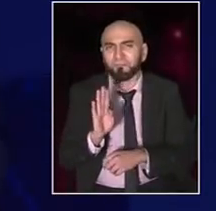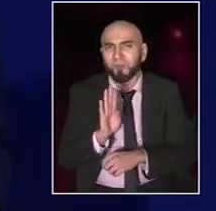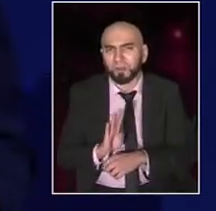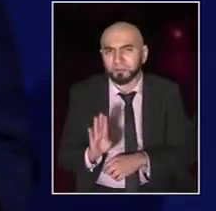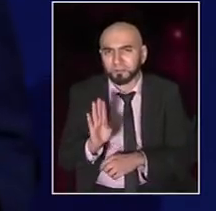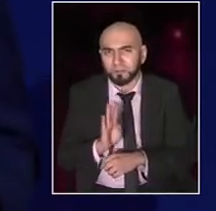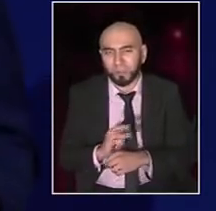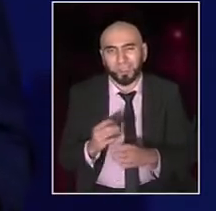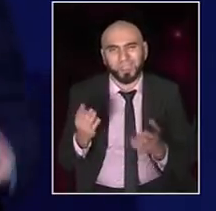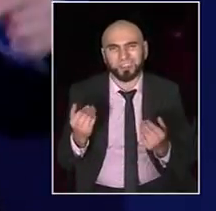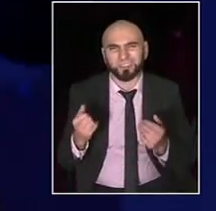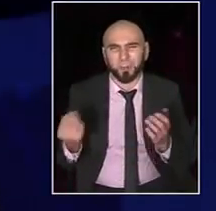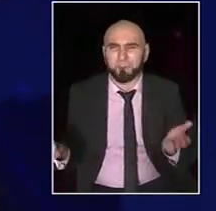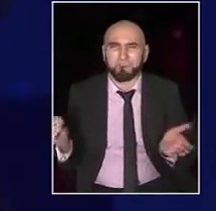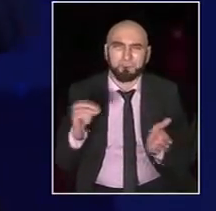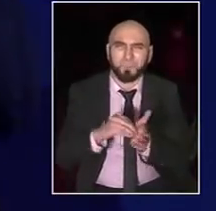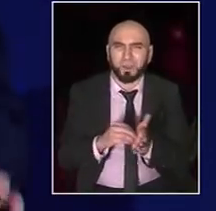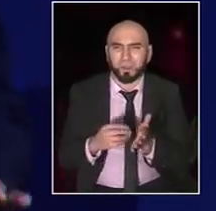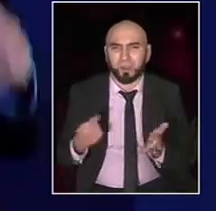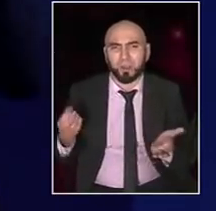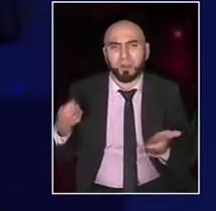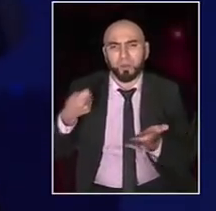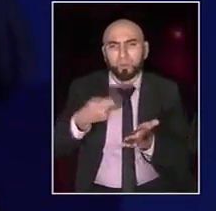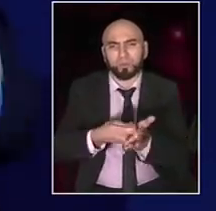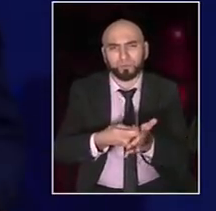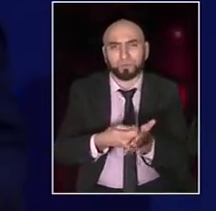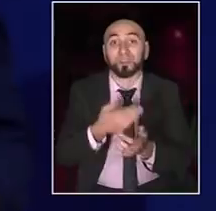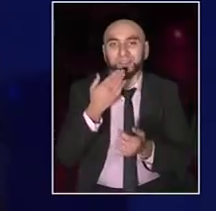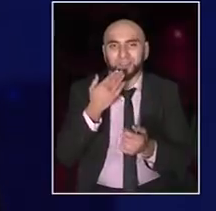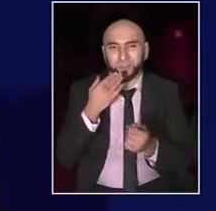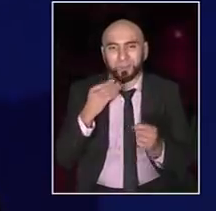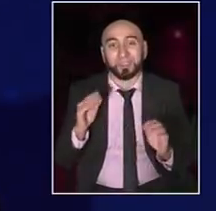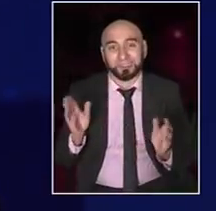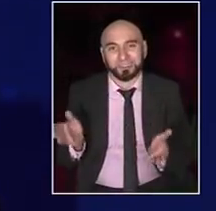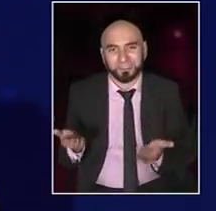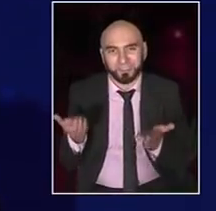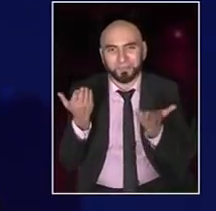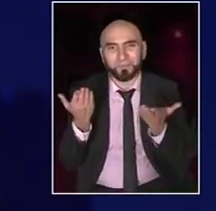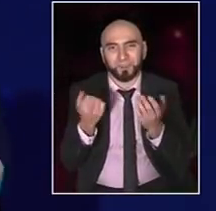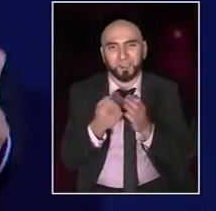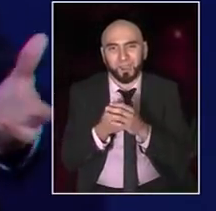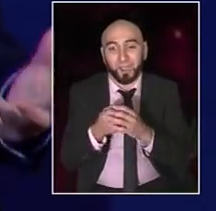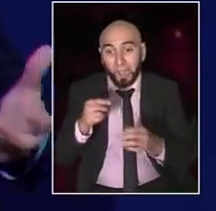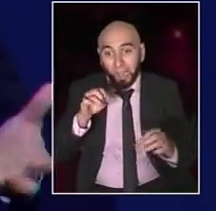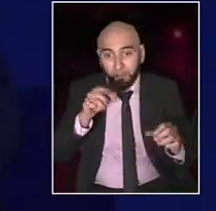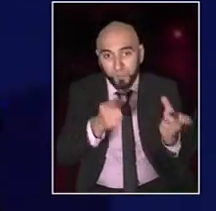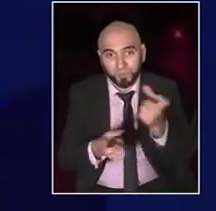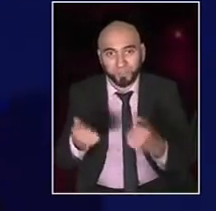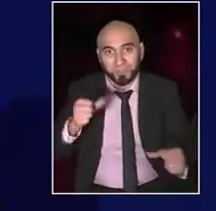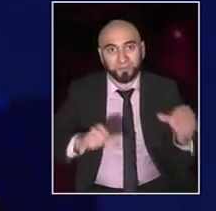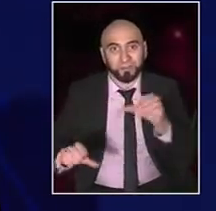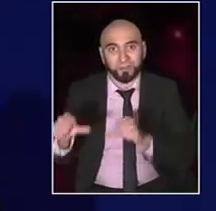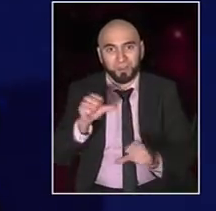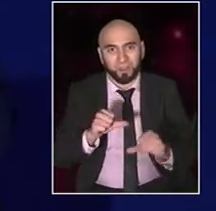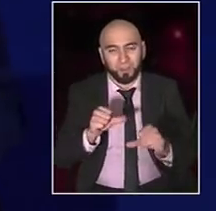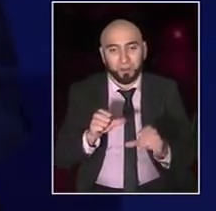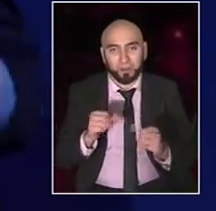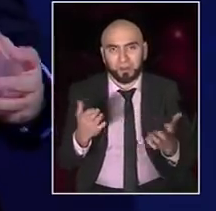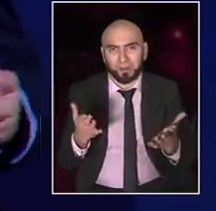más recursos y necesitamos también mucho más recursos, incentivos también para que nuestros investigadores transformen la ciencia básica